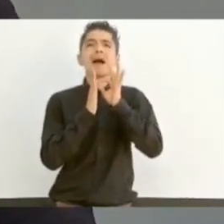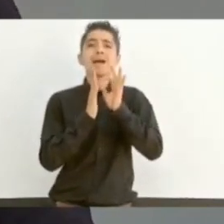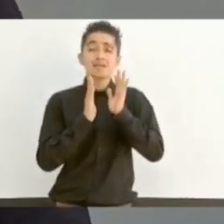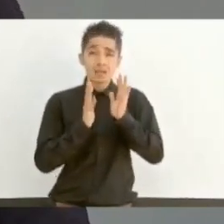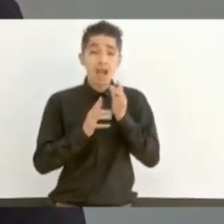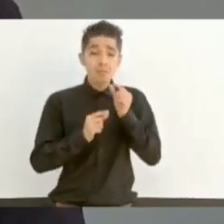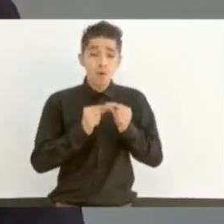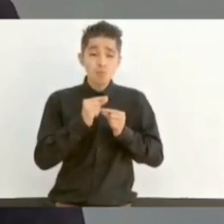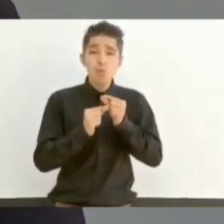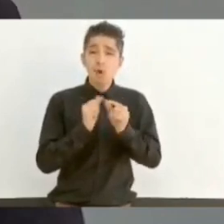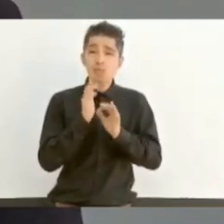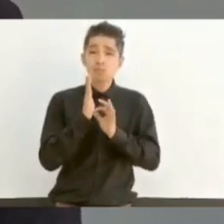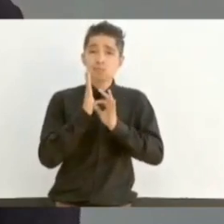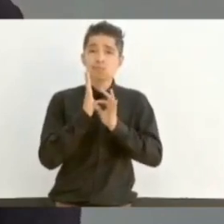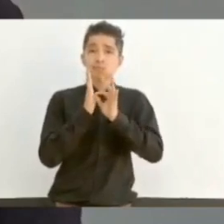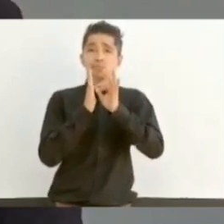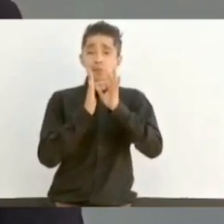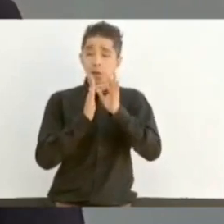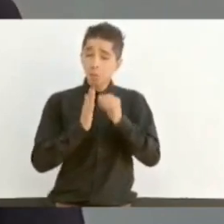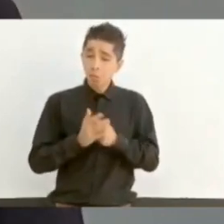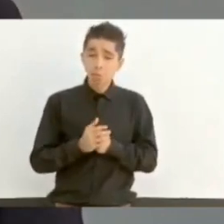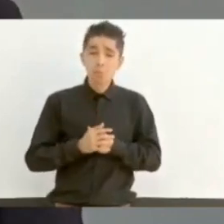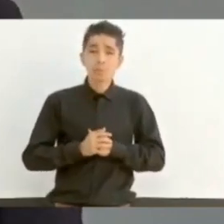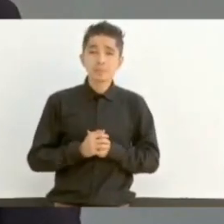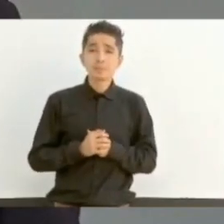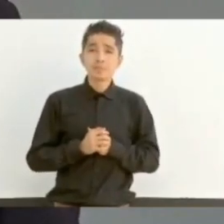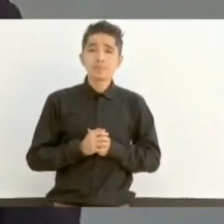Ya vamos